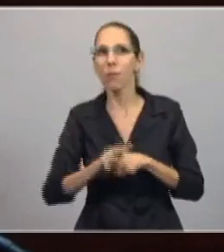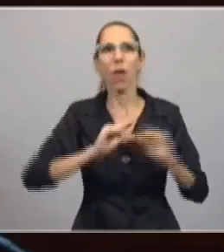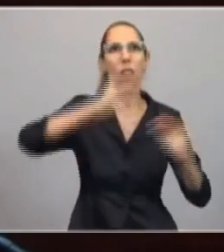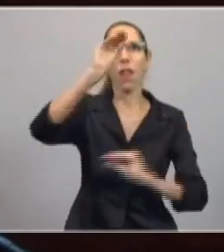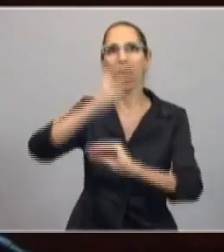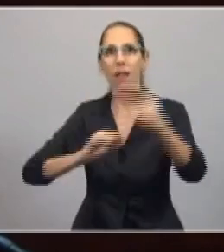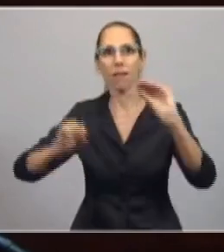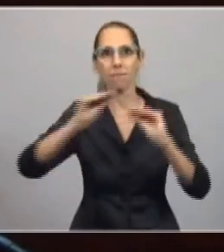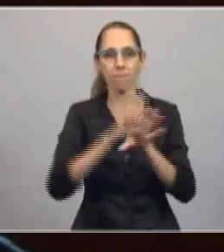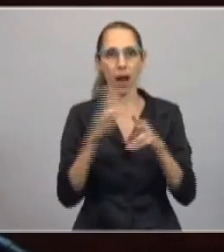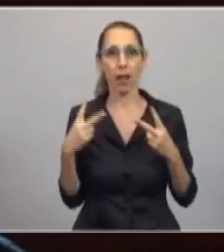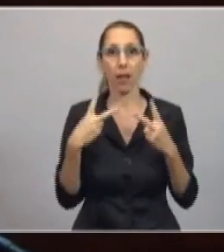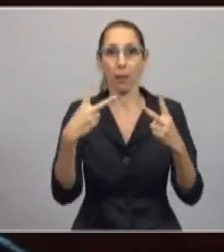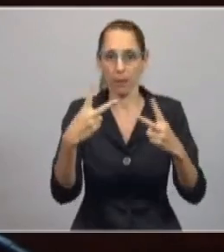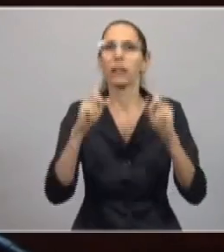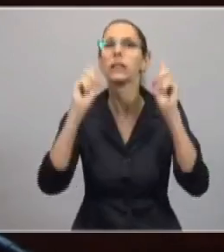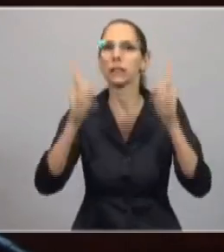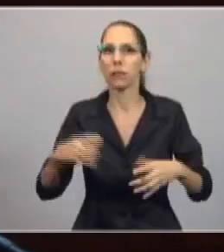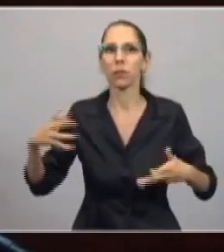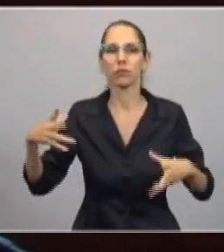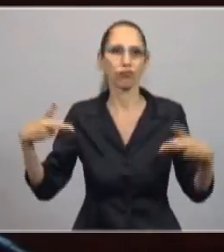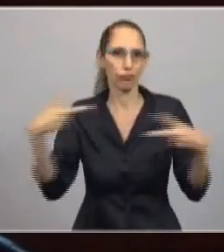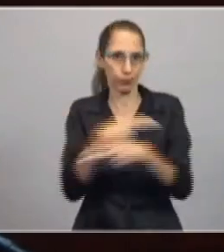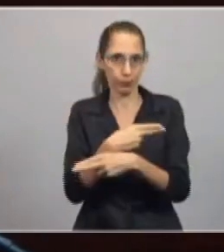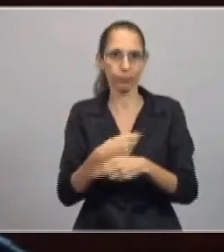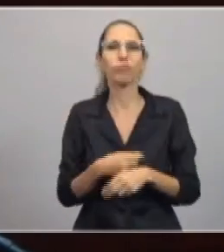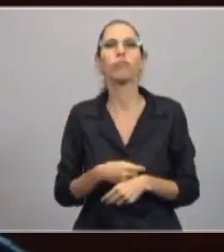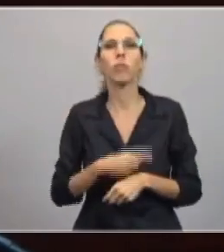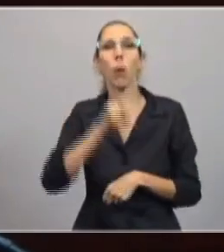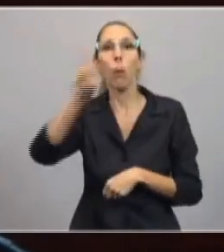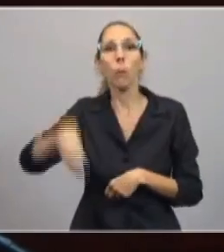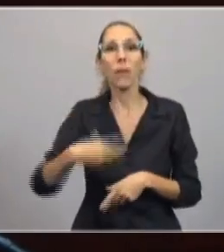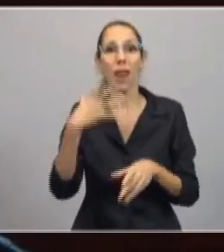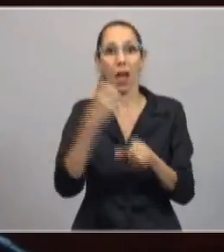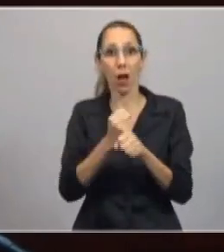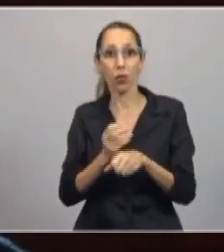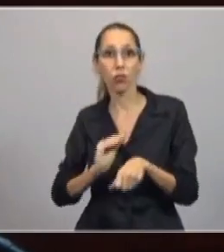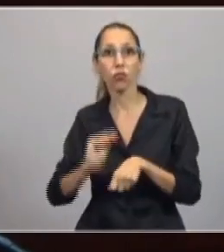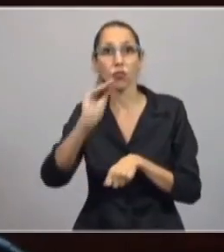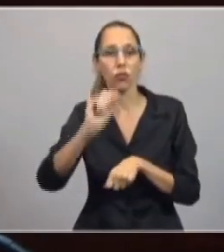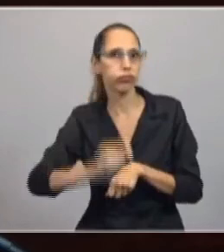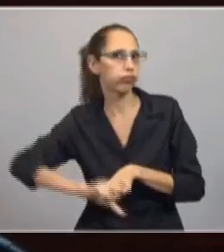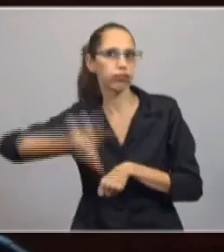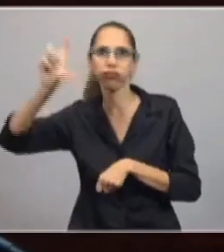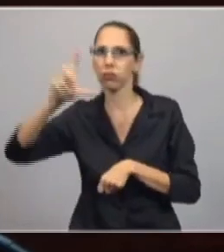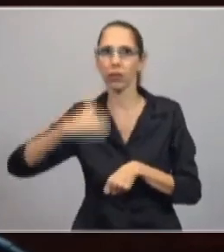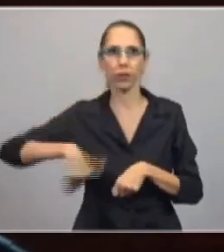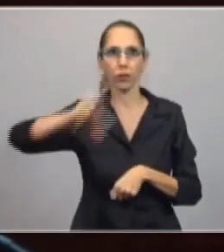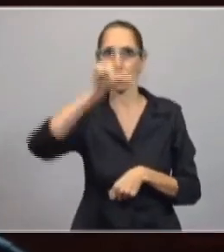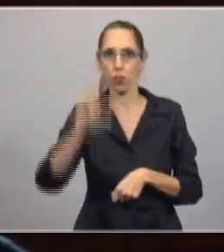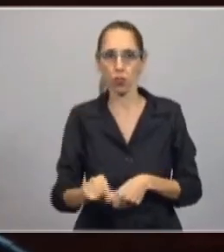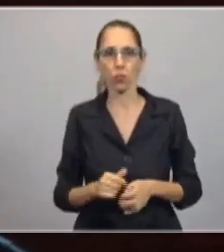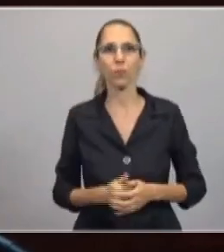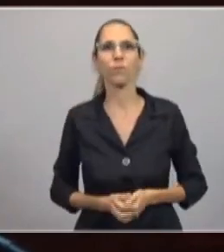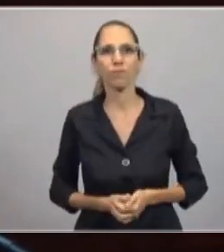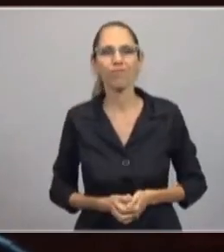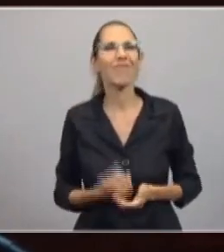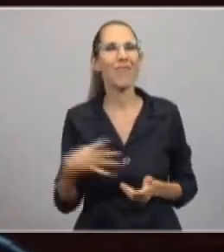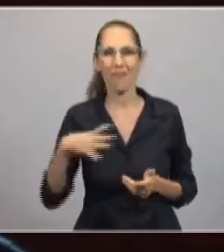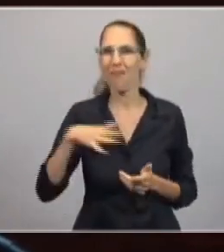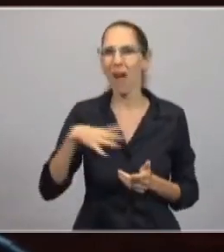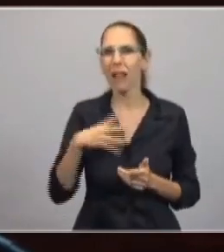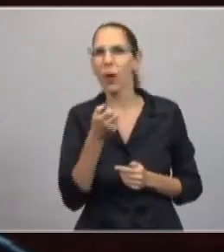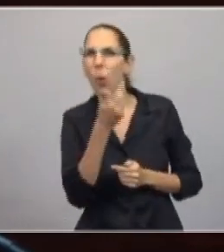generando un incremento en el precio del colectivo en todo el país. Si bien aún no es posible